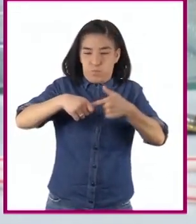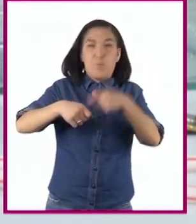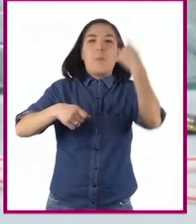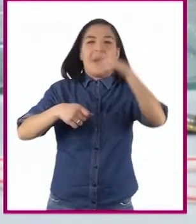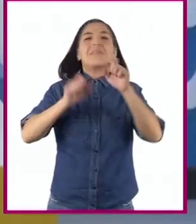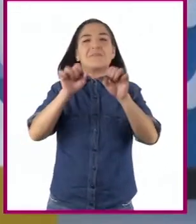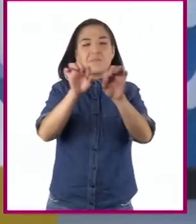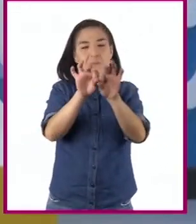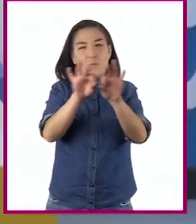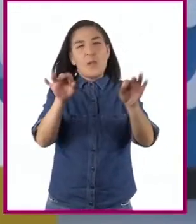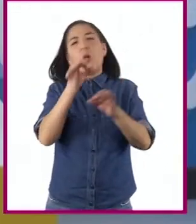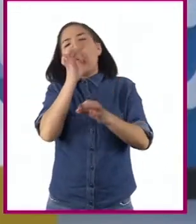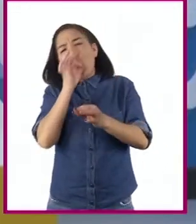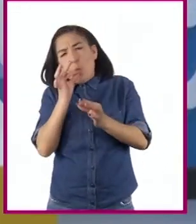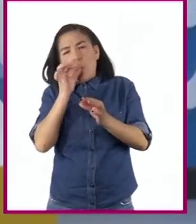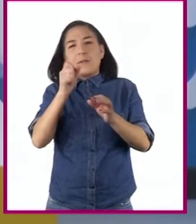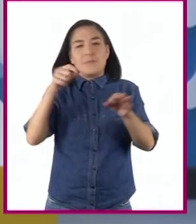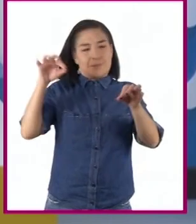popotes.